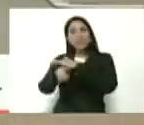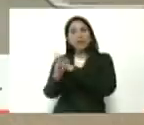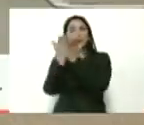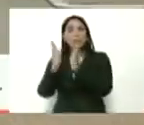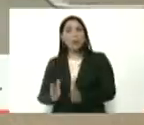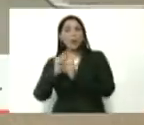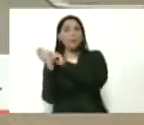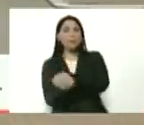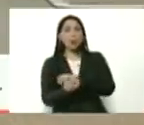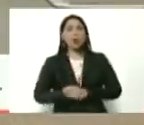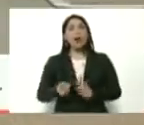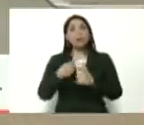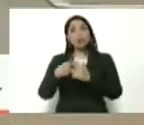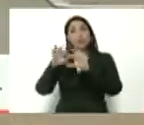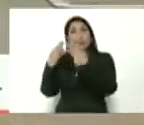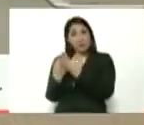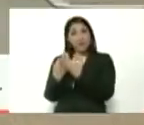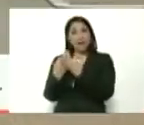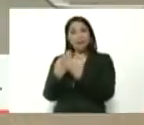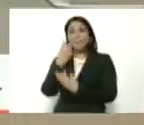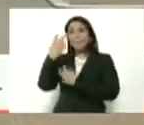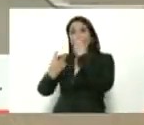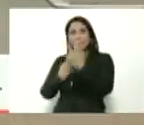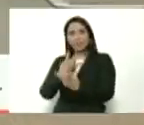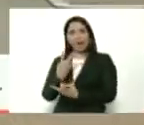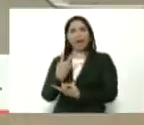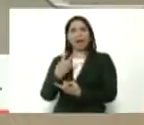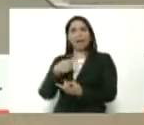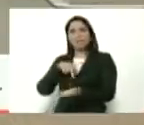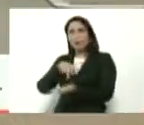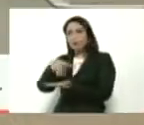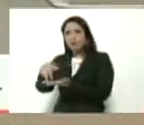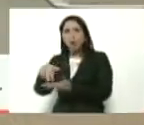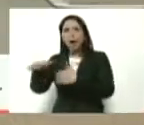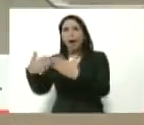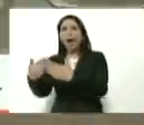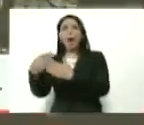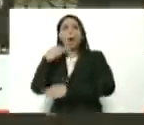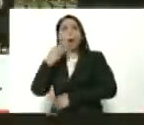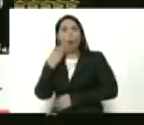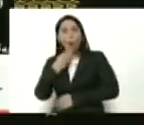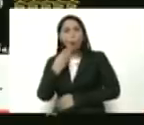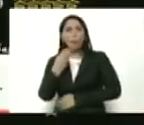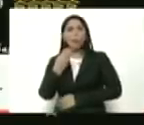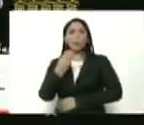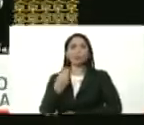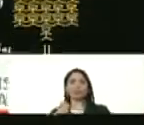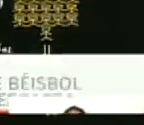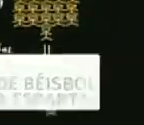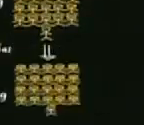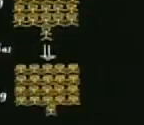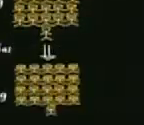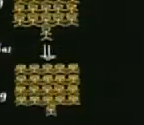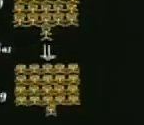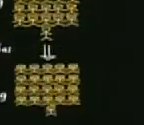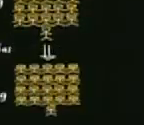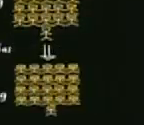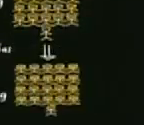de béisbol. Este familiar va a visitar a este joven y está contagiada.